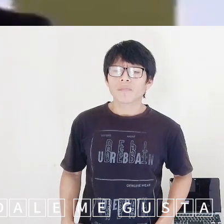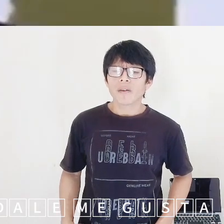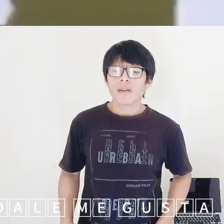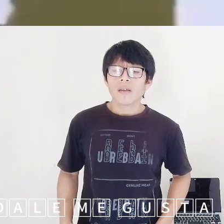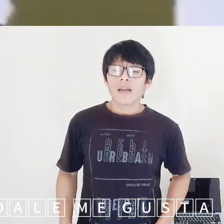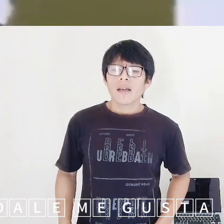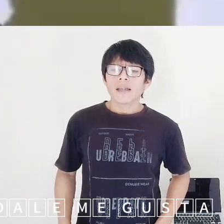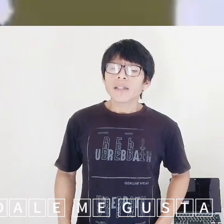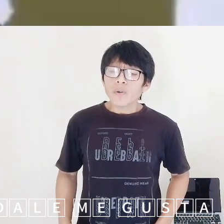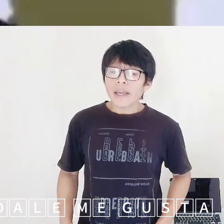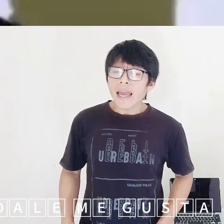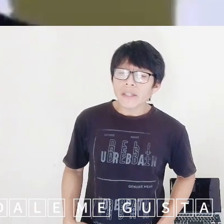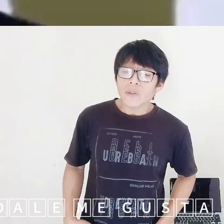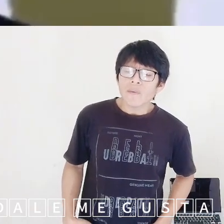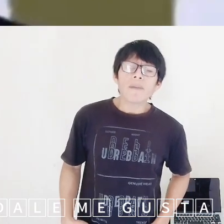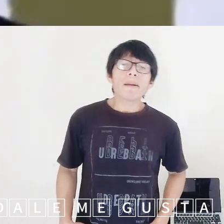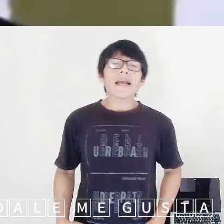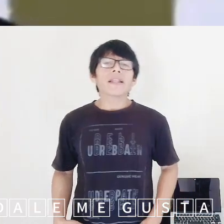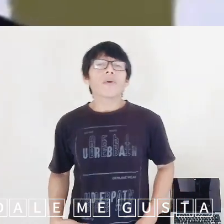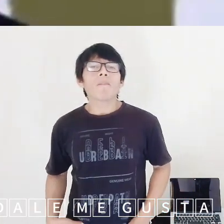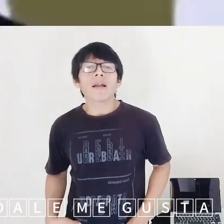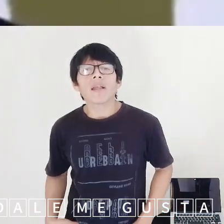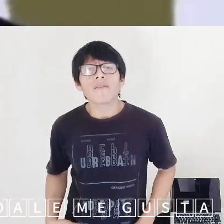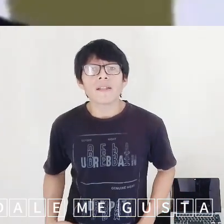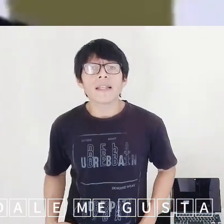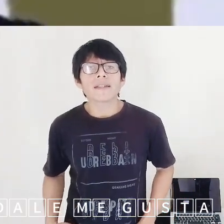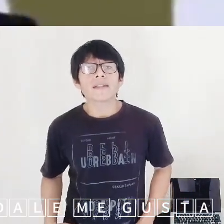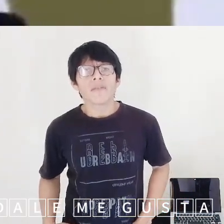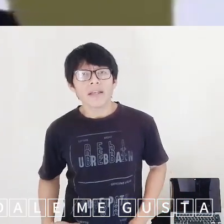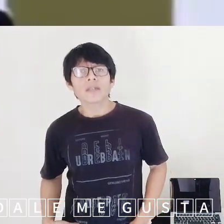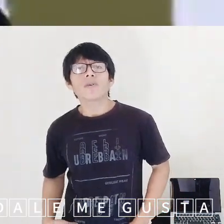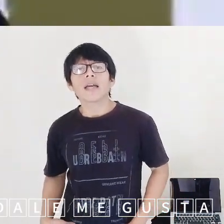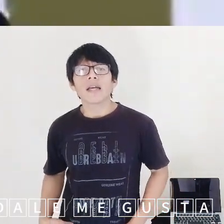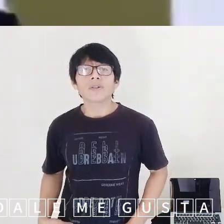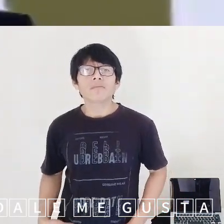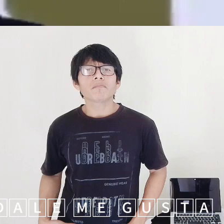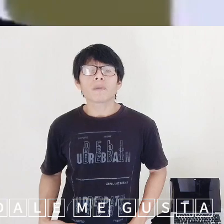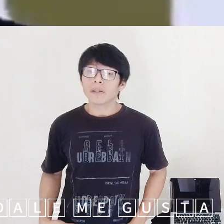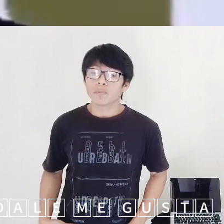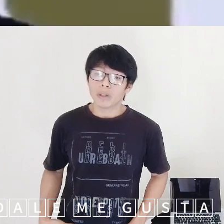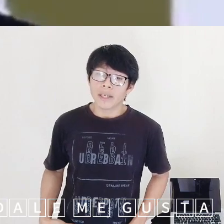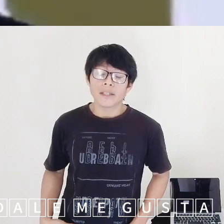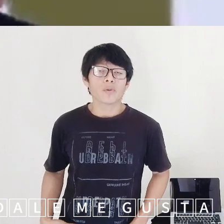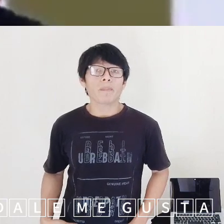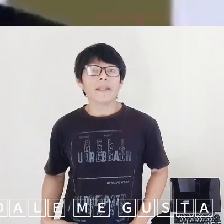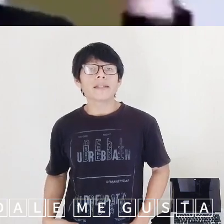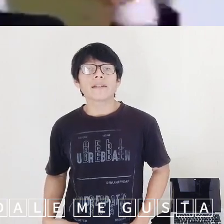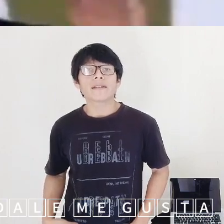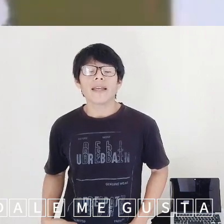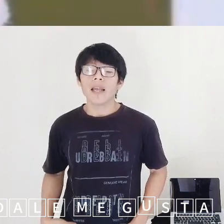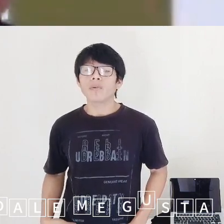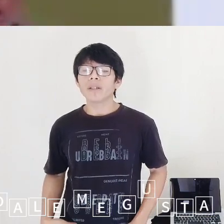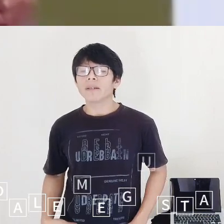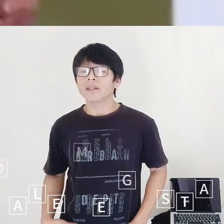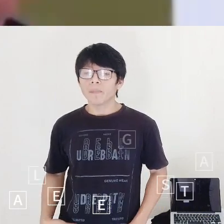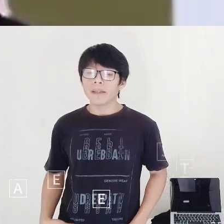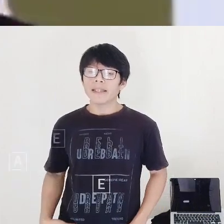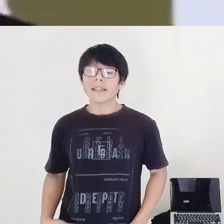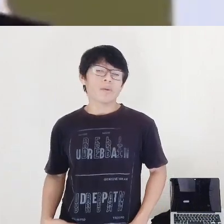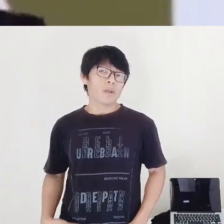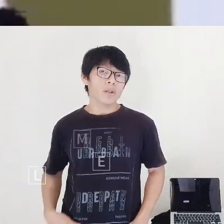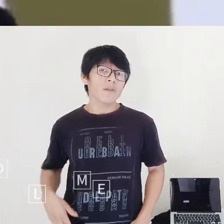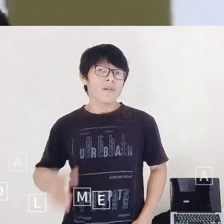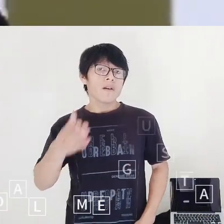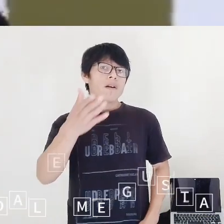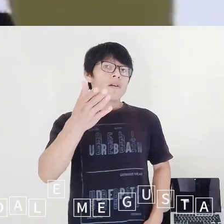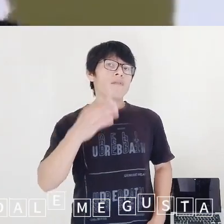escondido. ¿Qué es lo que ha hecho Felipe Calderón para defenderse? ¿Saben qué es lo que ha hecho? Pues tuitear estupideces. Y la última estupidez